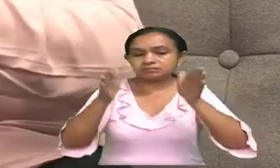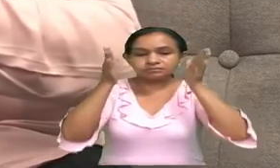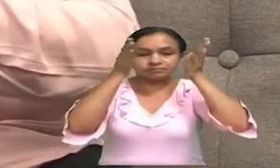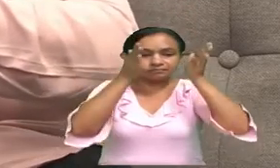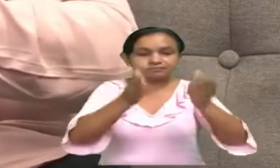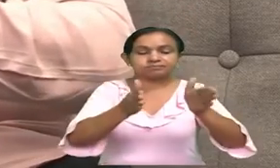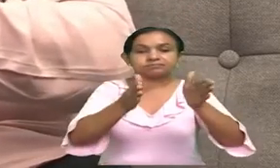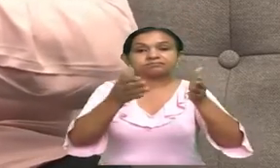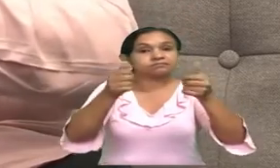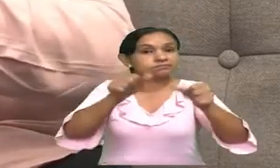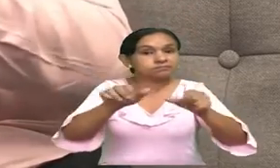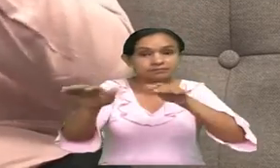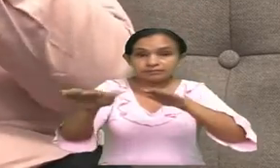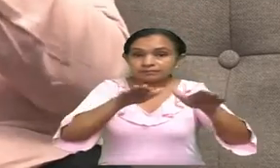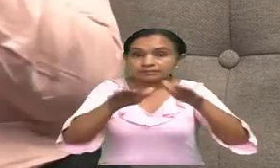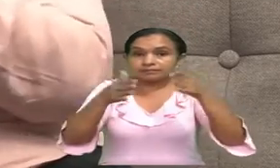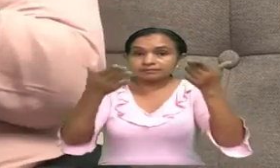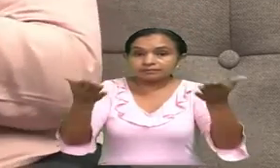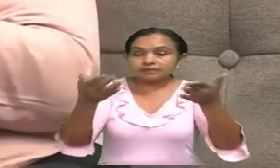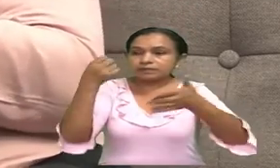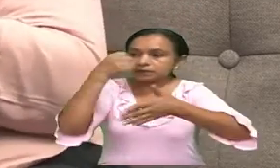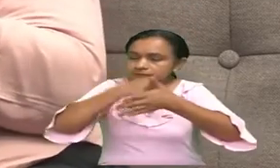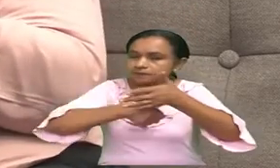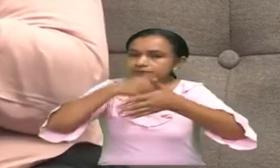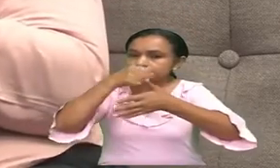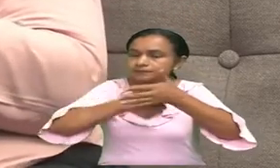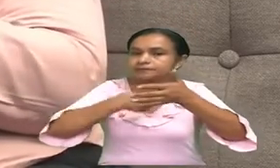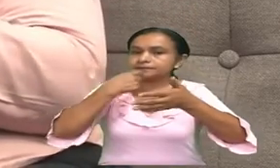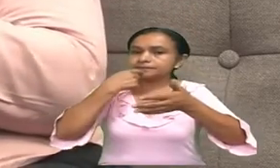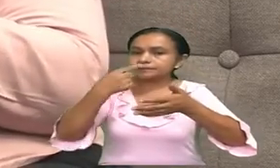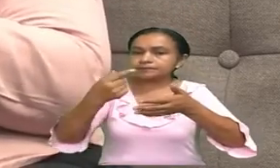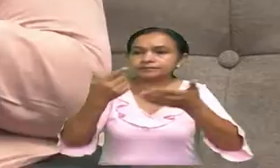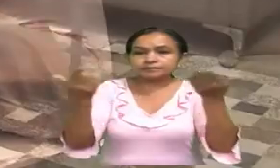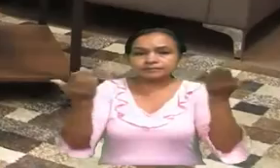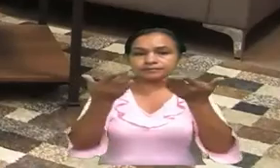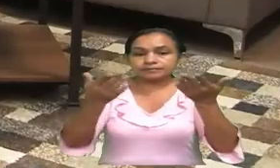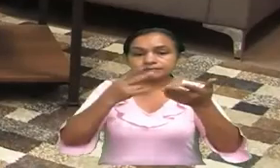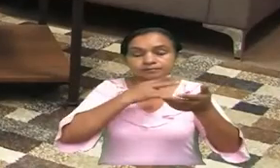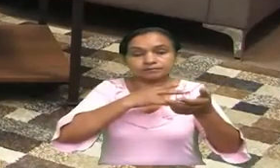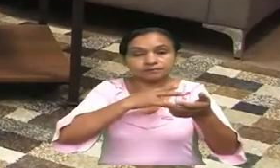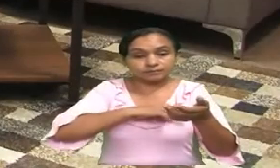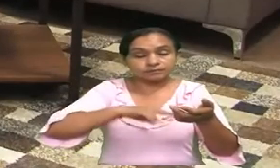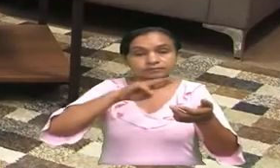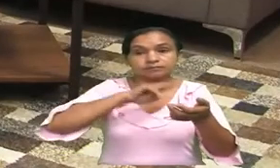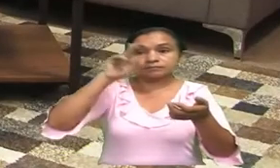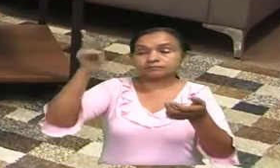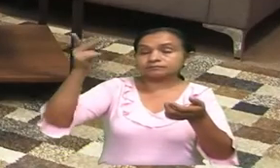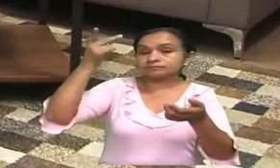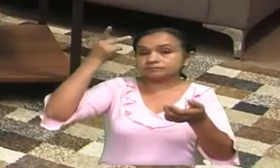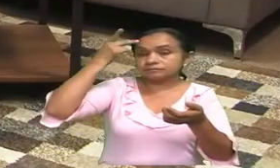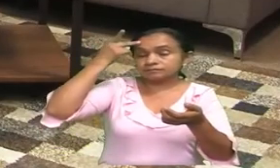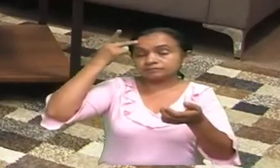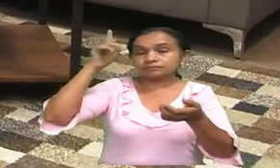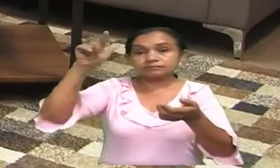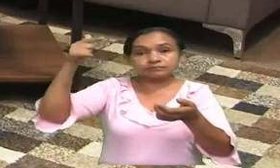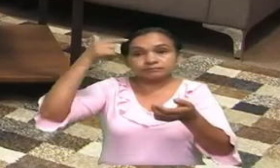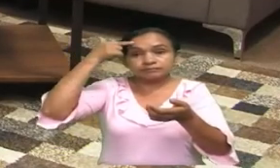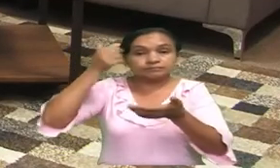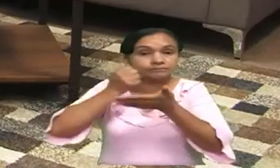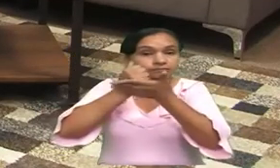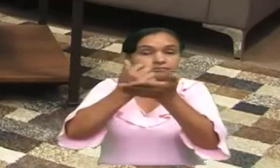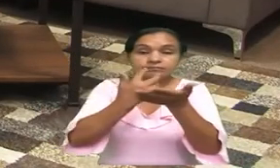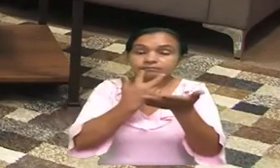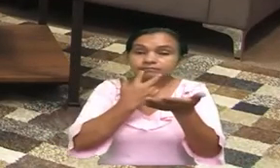estándares establecidos. Entonces, exacto. es toda una lucha para definir y indicadores. Y más cuando hay una voluntad política de algún gobierno